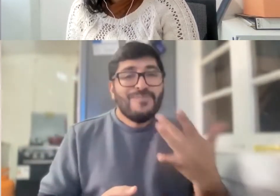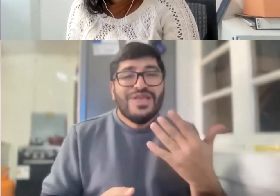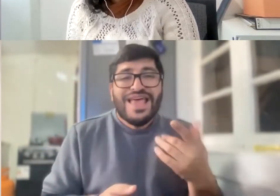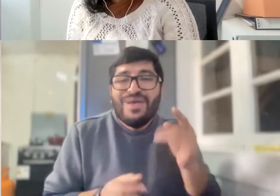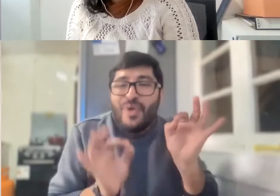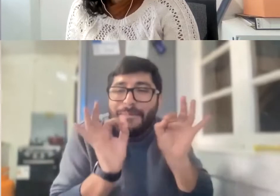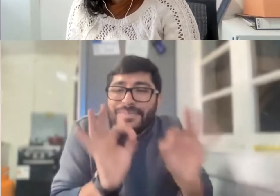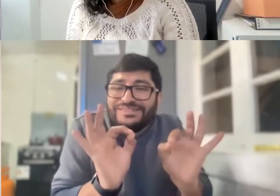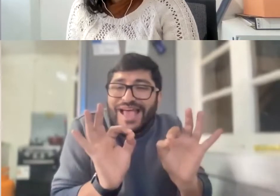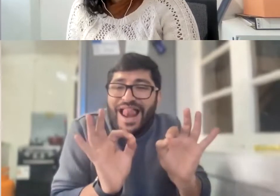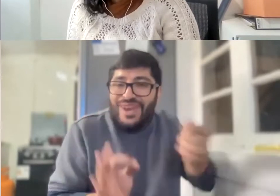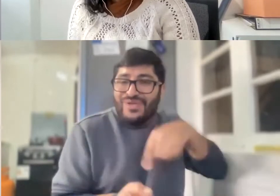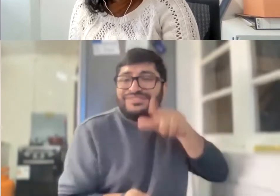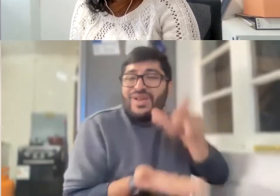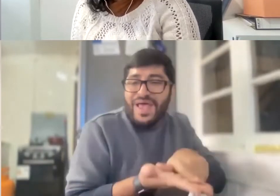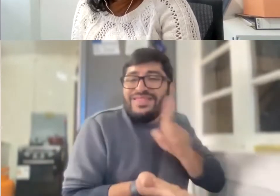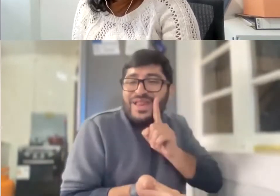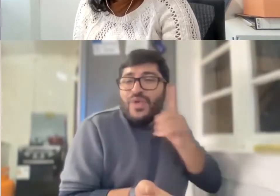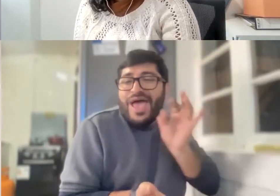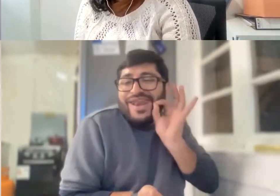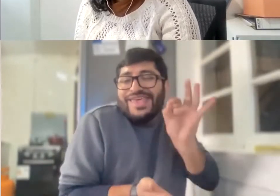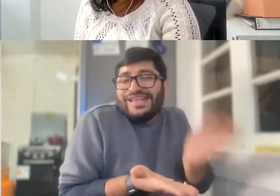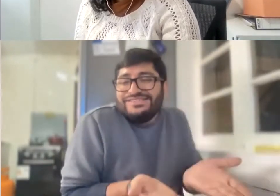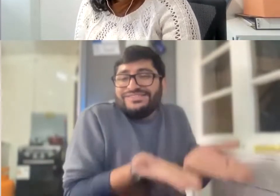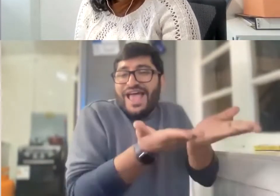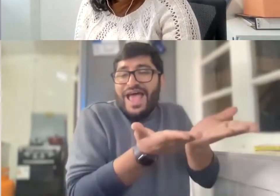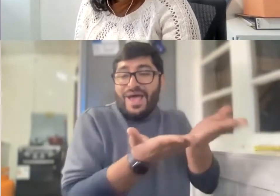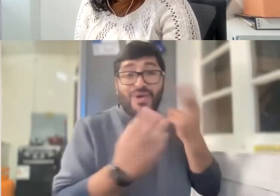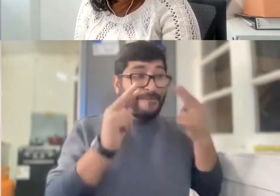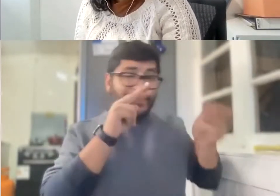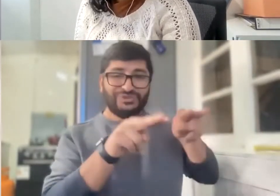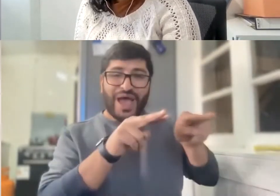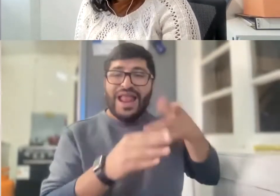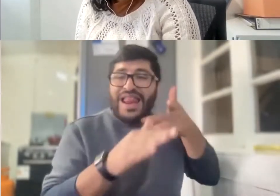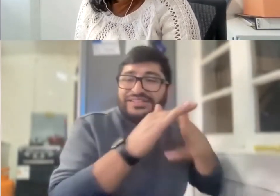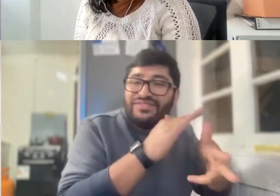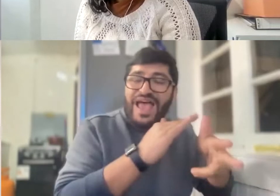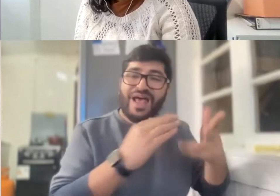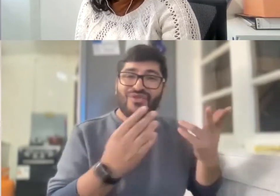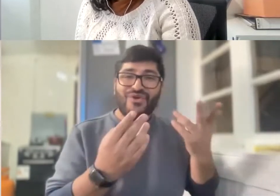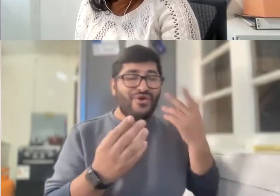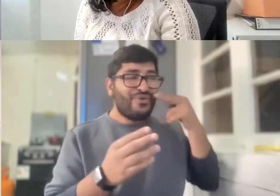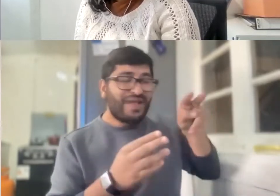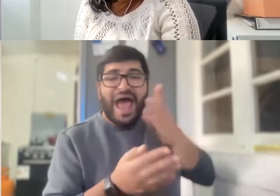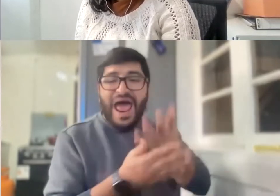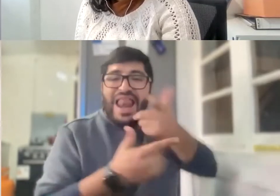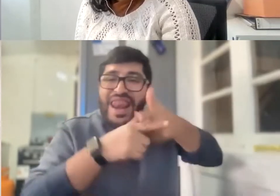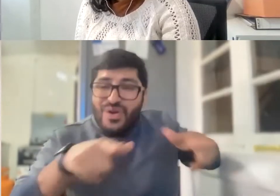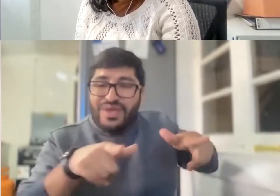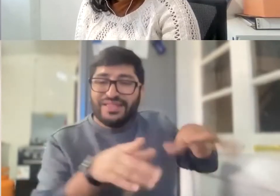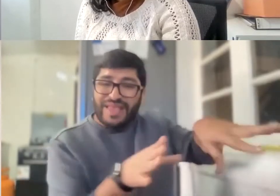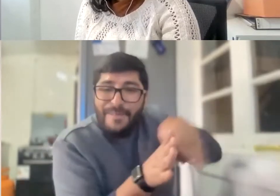hay. A veces hay palabras que uno dice en español, ¿cómo qué seña? No hay una seña, palabra, seña, no. Entonces hay que